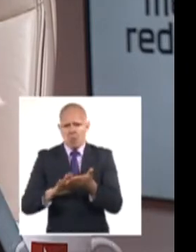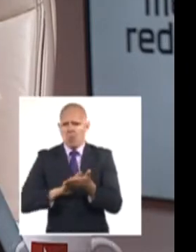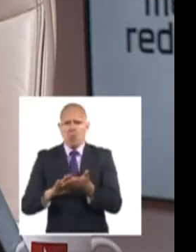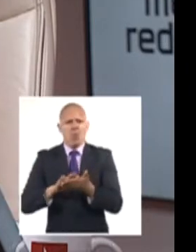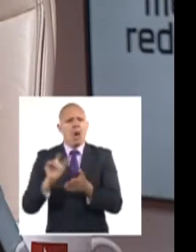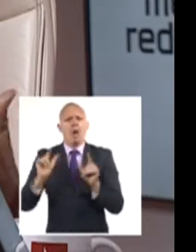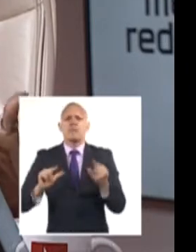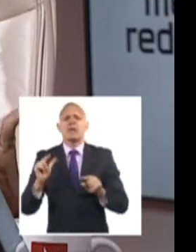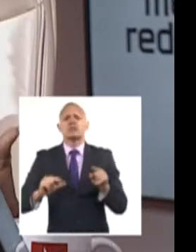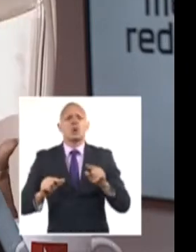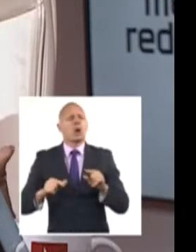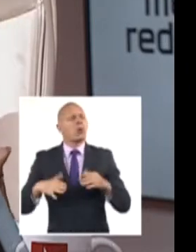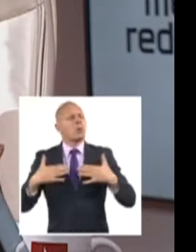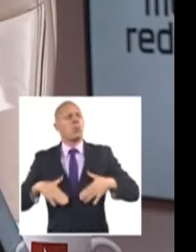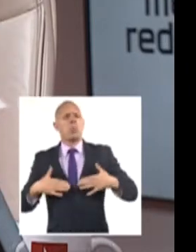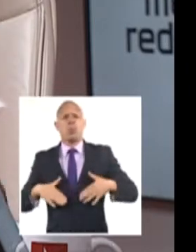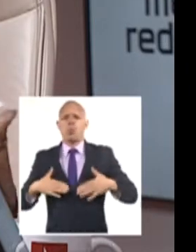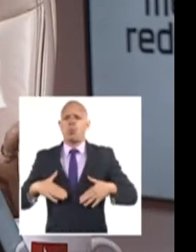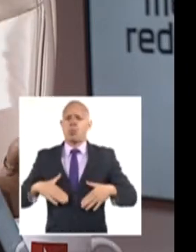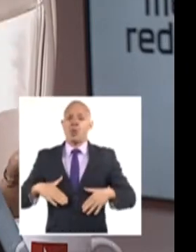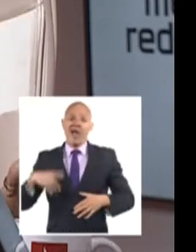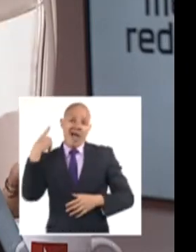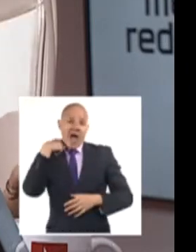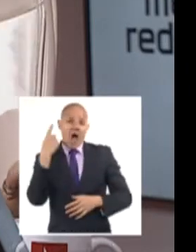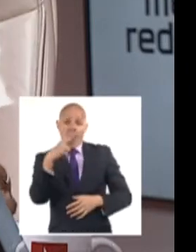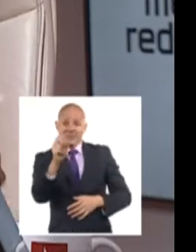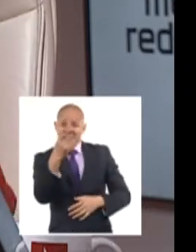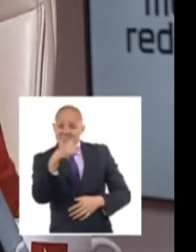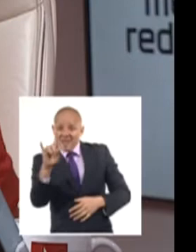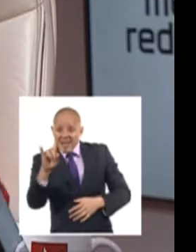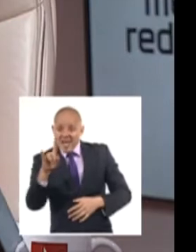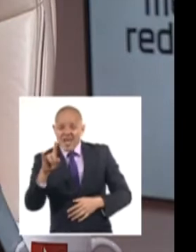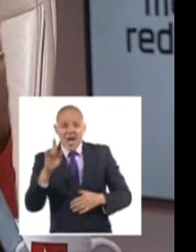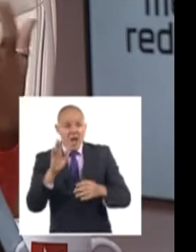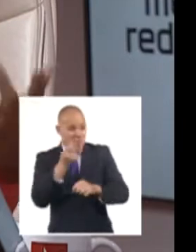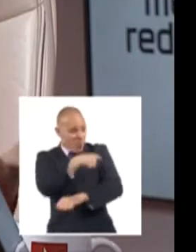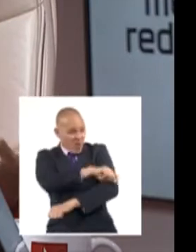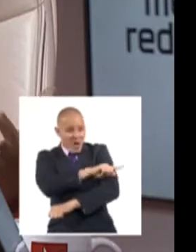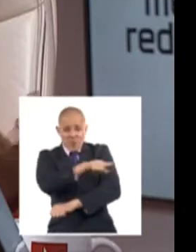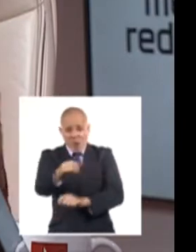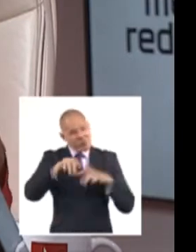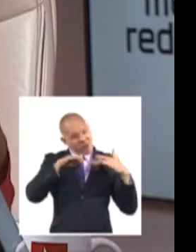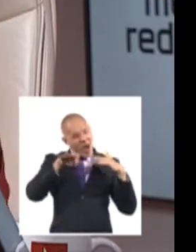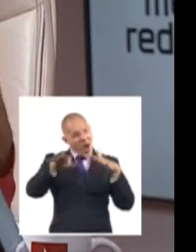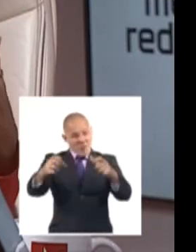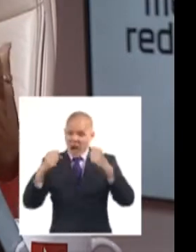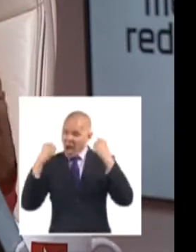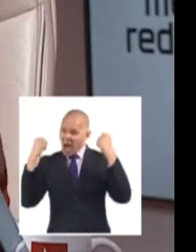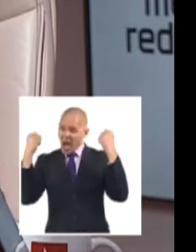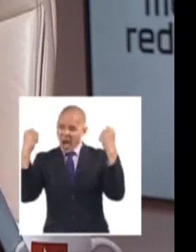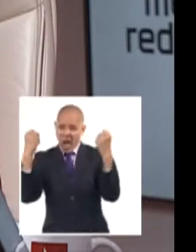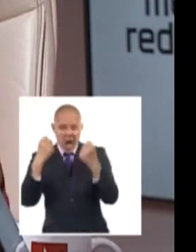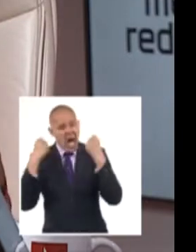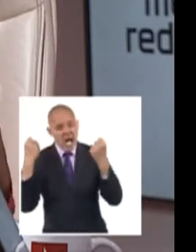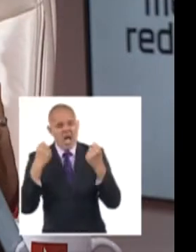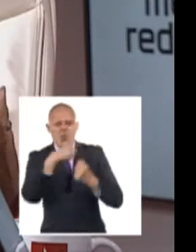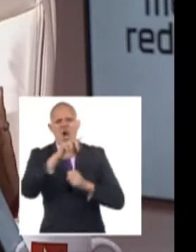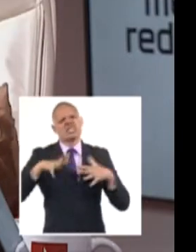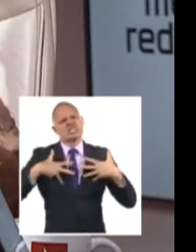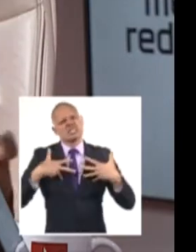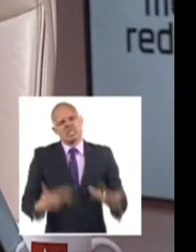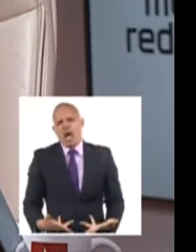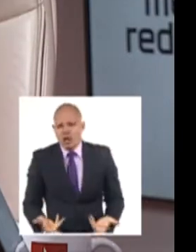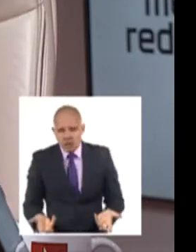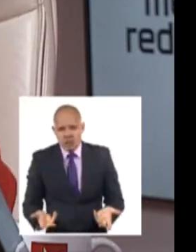tremendas con el 2019 que se repitieron en el 2020 y ese cansancio pero en el cansancio de que en ese van por el